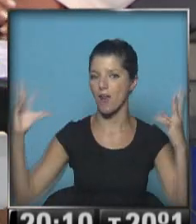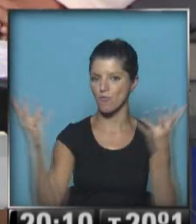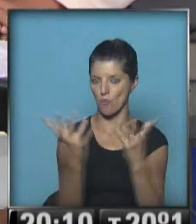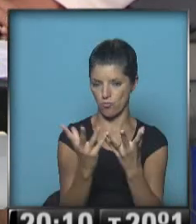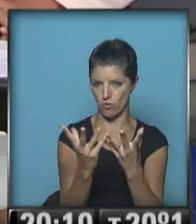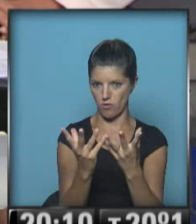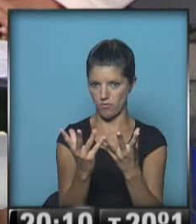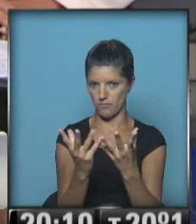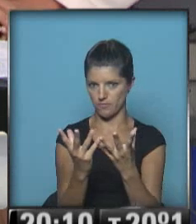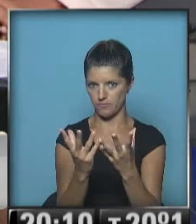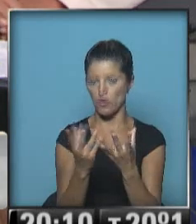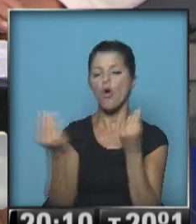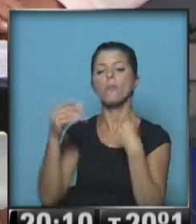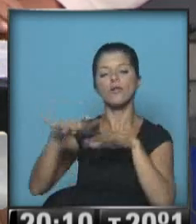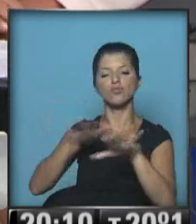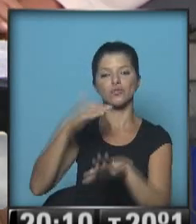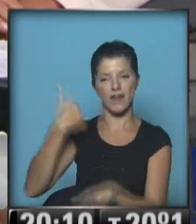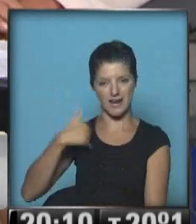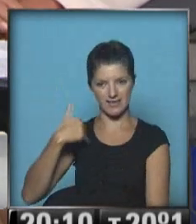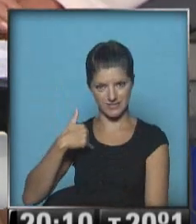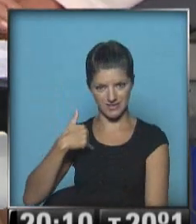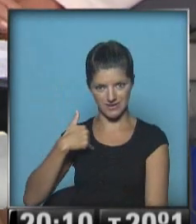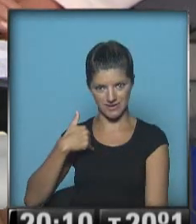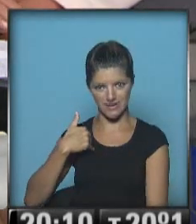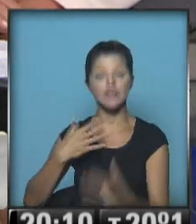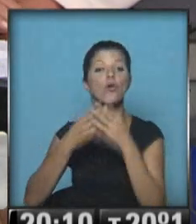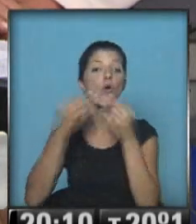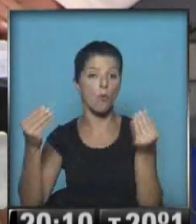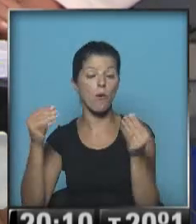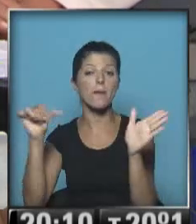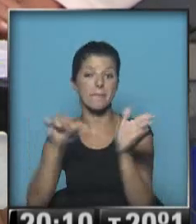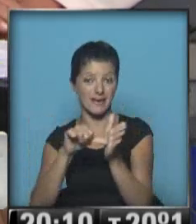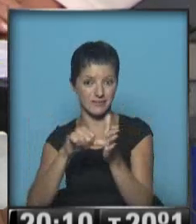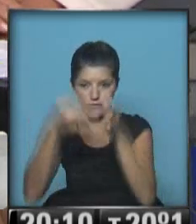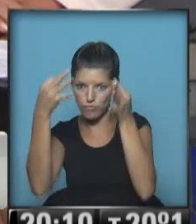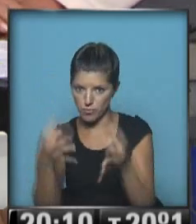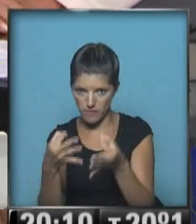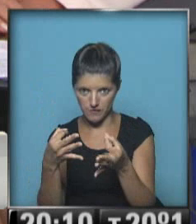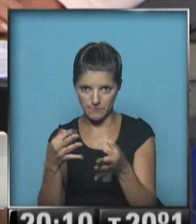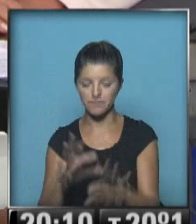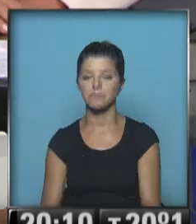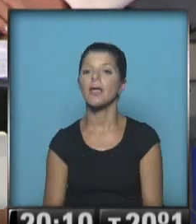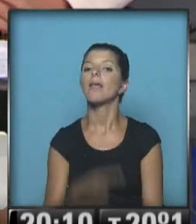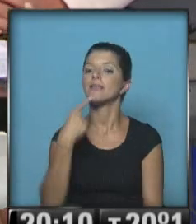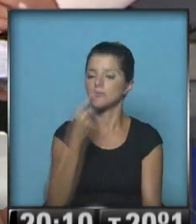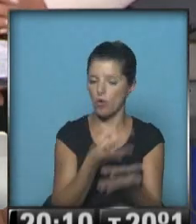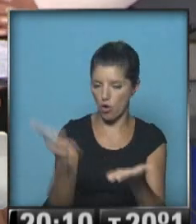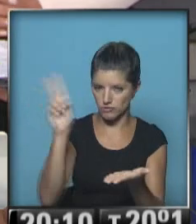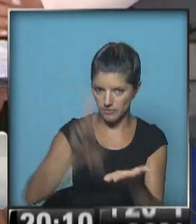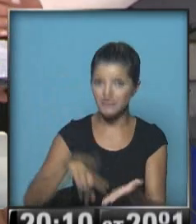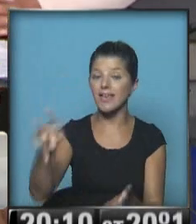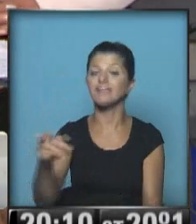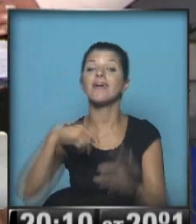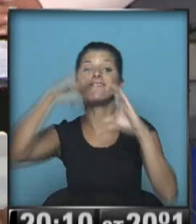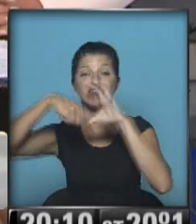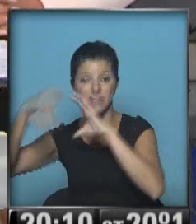exterior qué pasaba en la República Argentina y cómo estaba el país en esos momentos reiteramos estos testimonios este